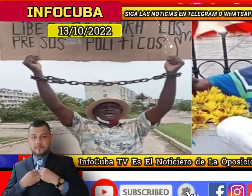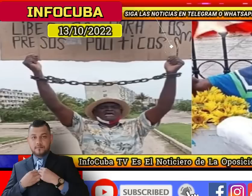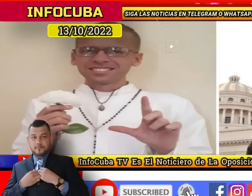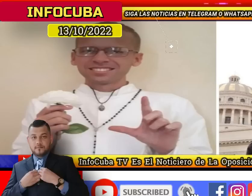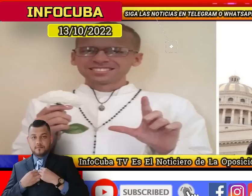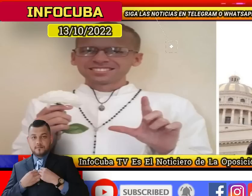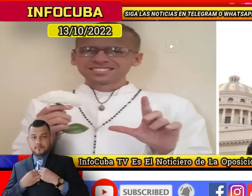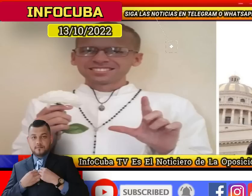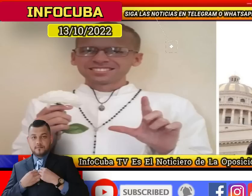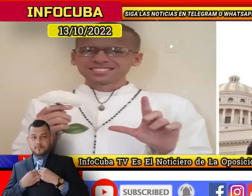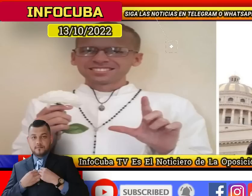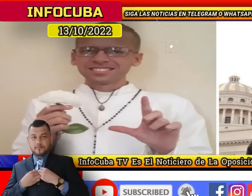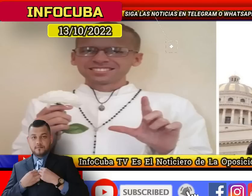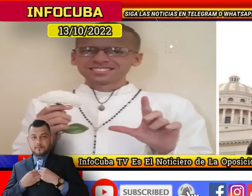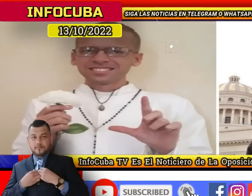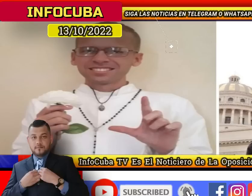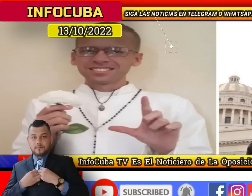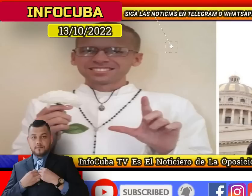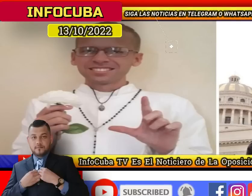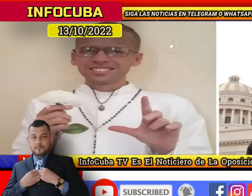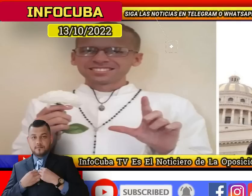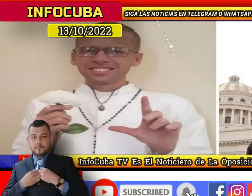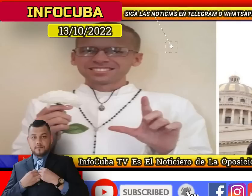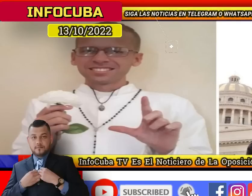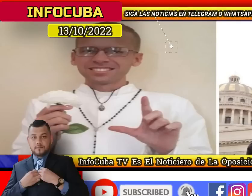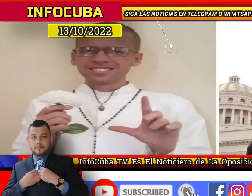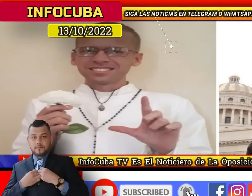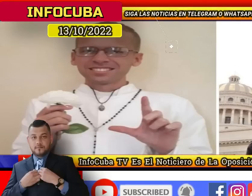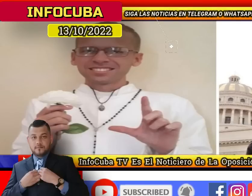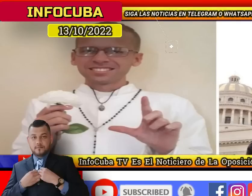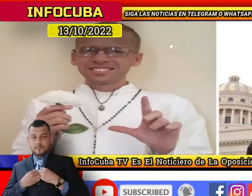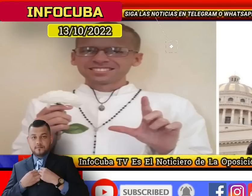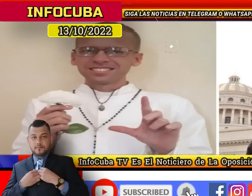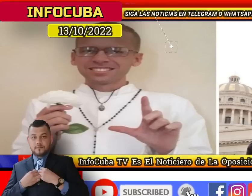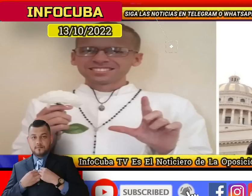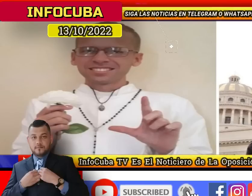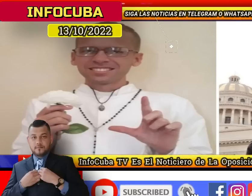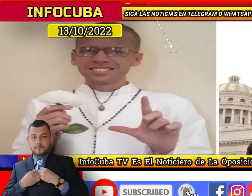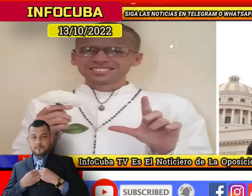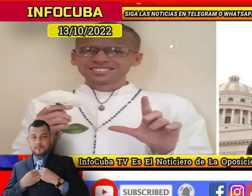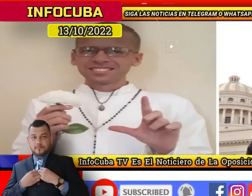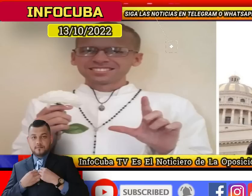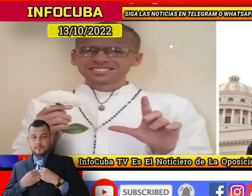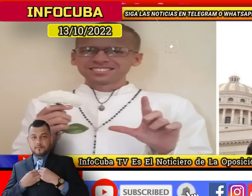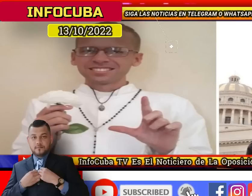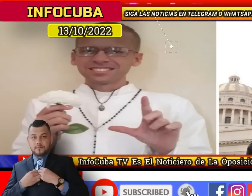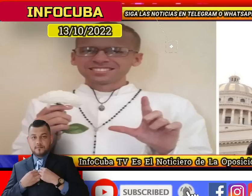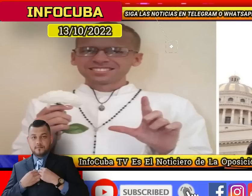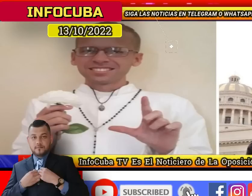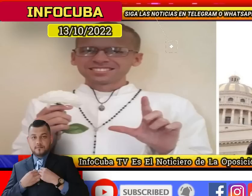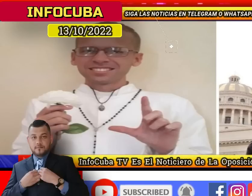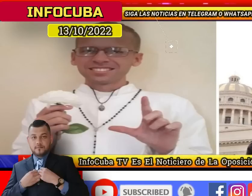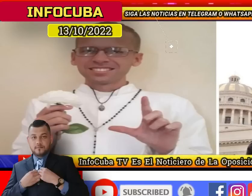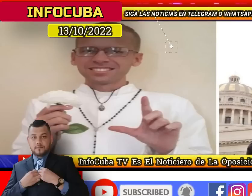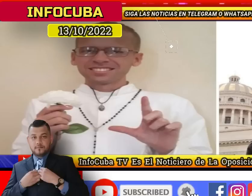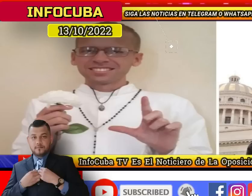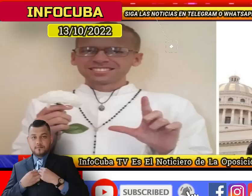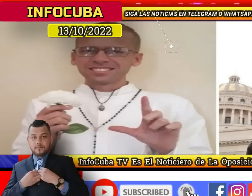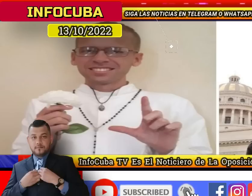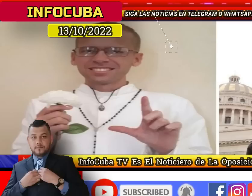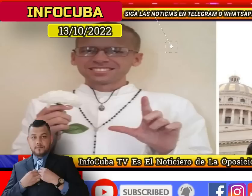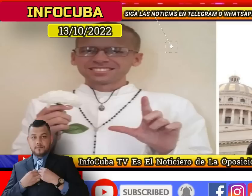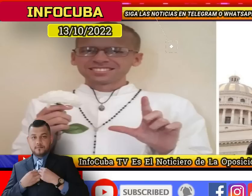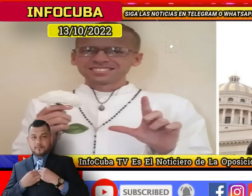octubre. Padre Kenny afirma que los apagones regresaron tras aprobarse el Código de las Familias. El sacerdote Kenny Fernández Delgado,